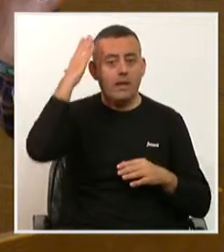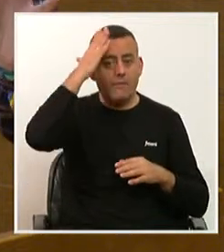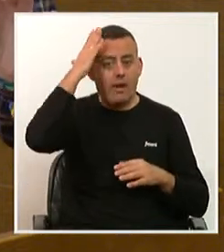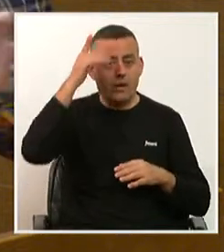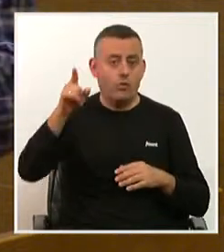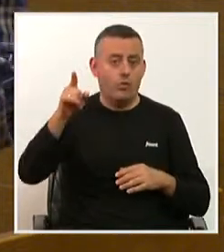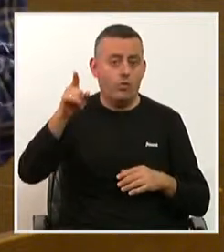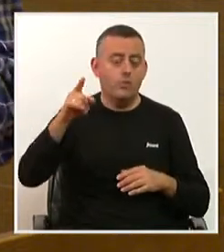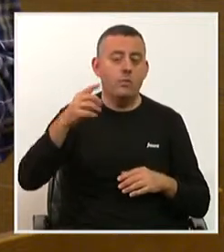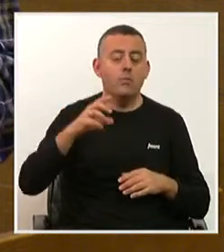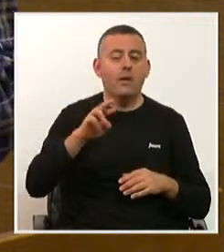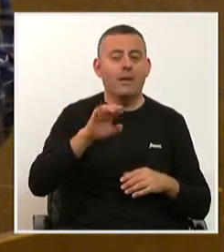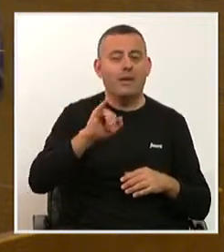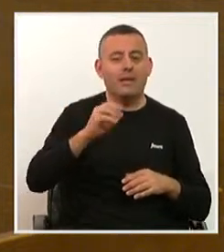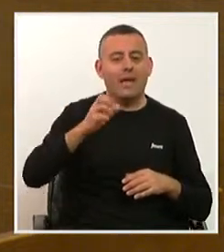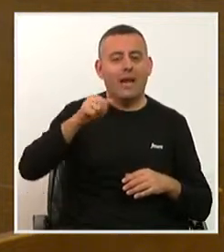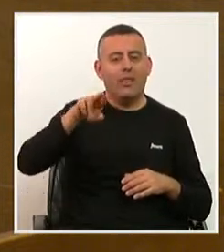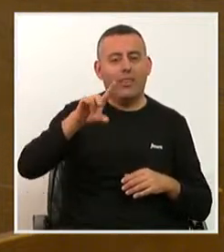Chamorro